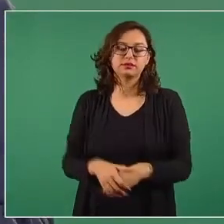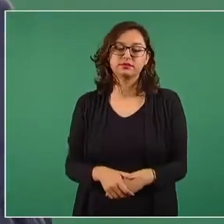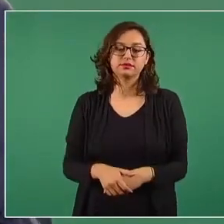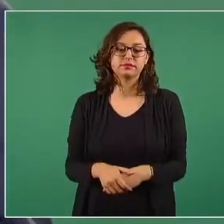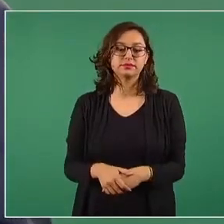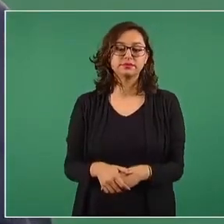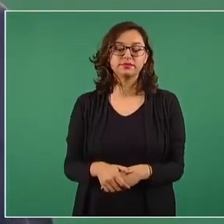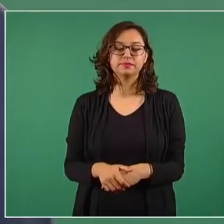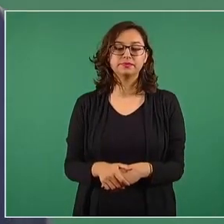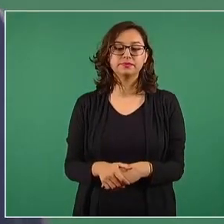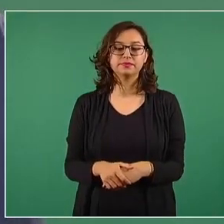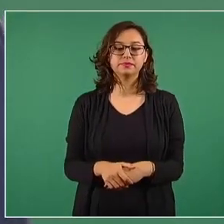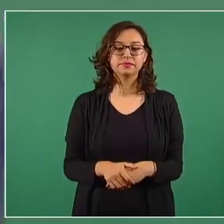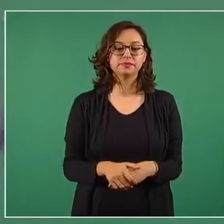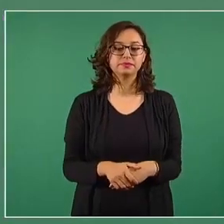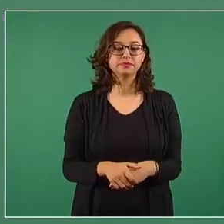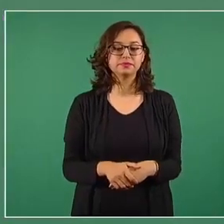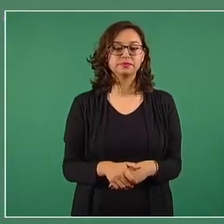Entonces,